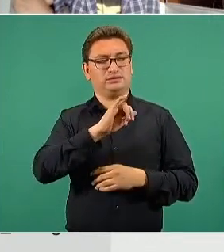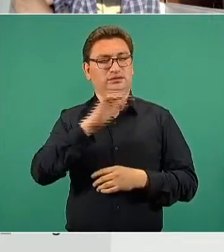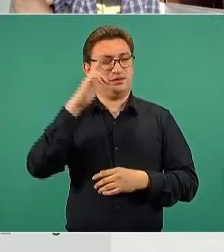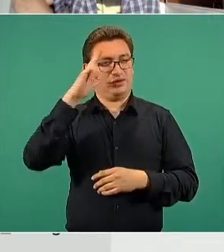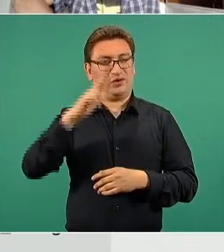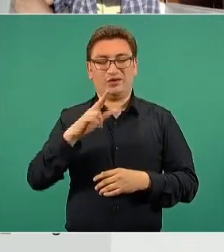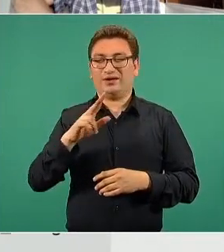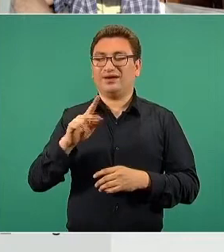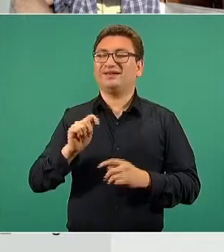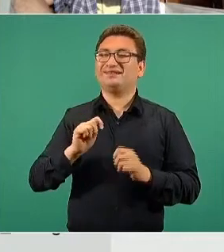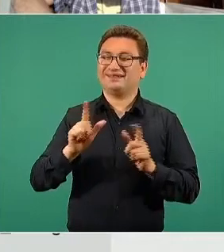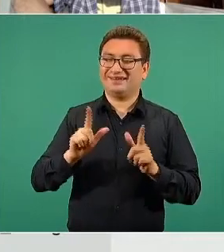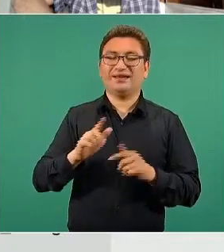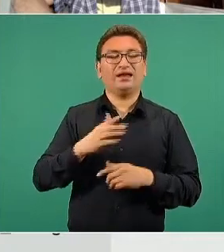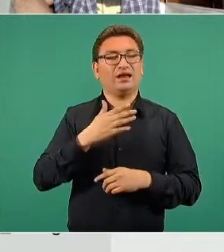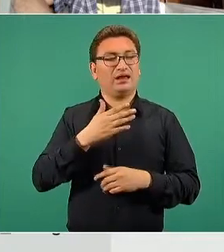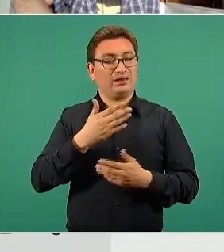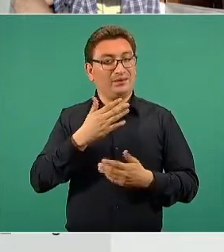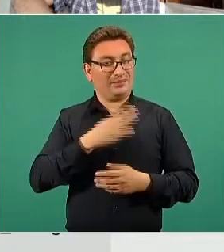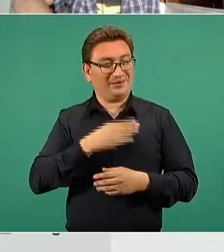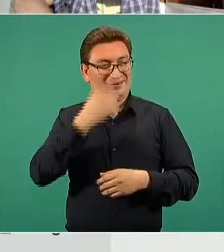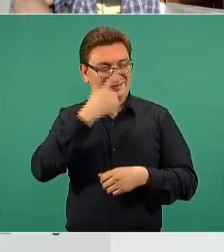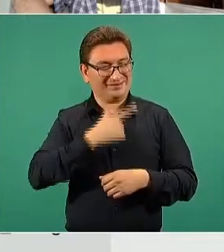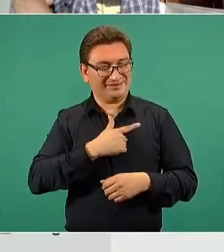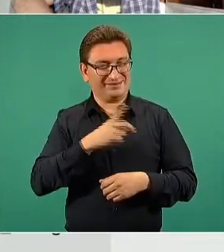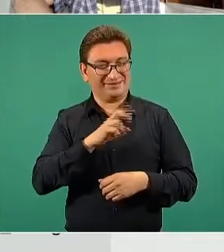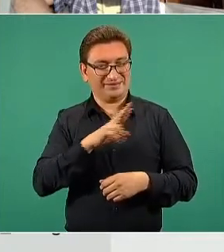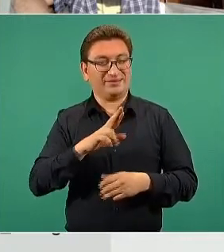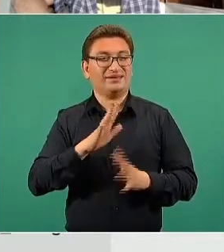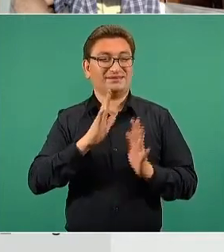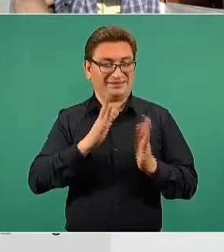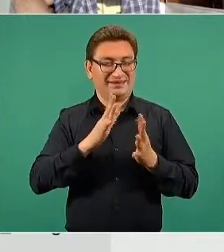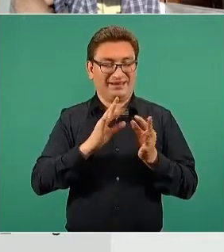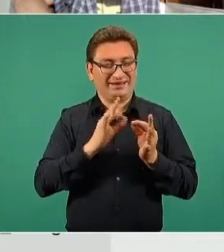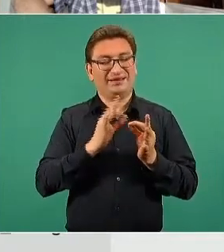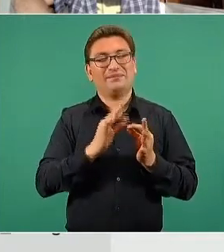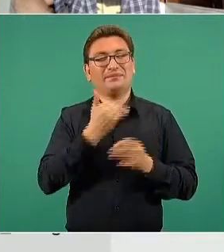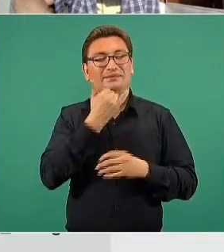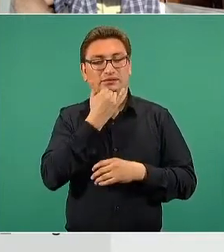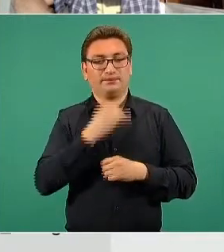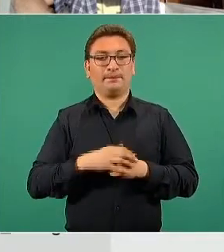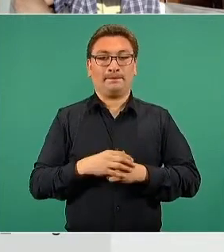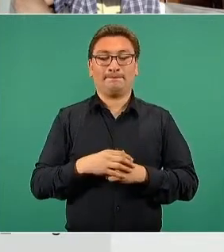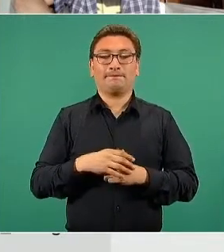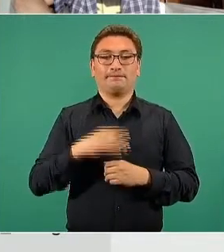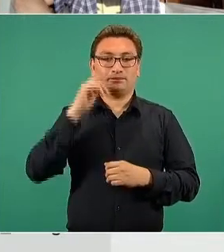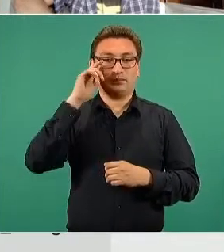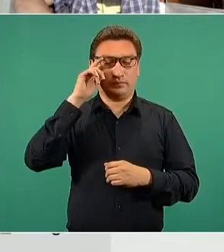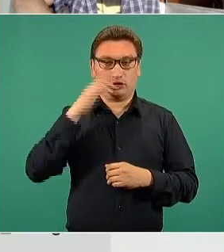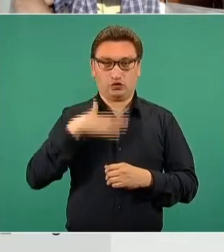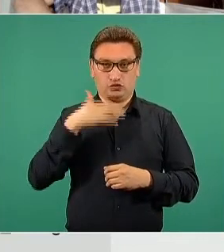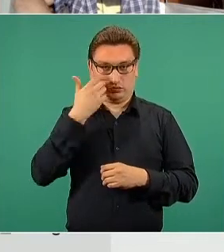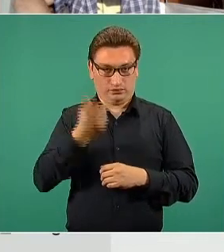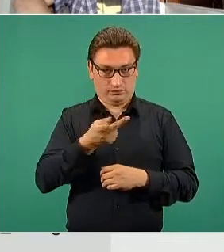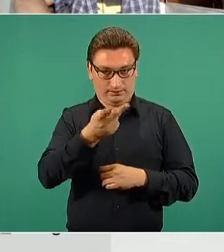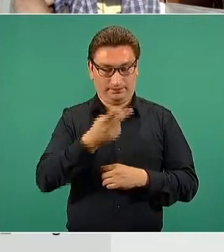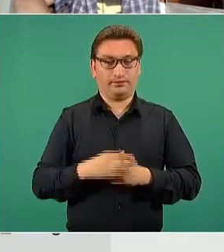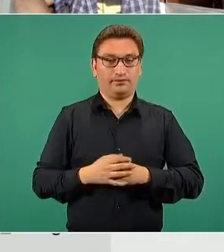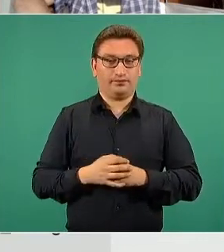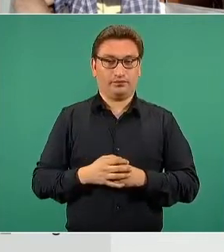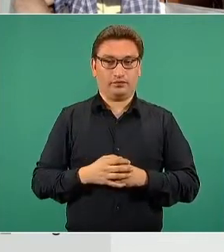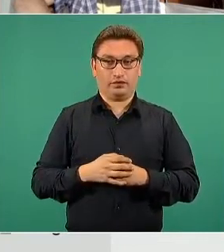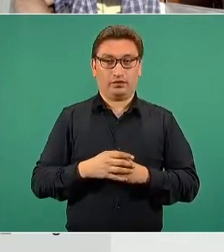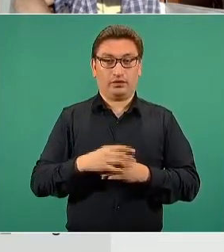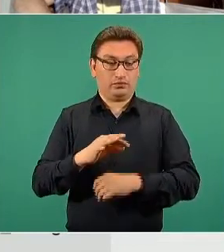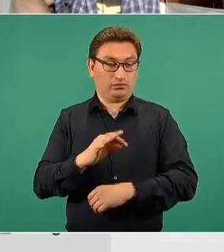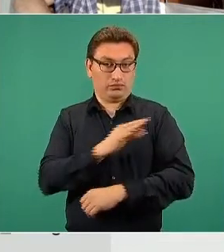¿Qué tal, Sandra? Hola, doctor, buenas noches. Ya por fin, perdone. A ver, yo lo que le quiero plantear es esto. Empieza la